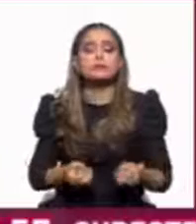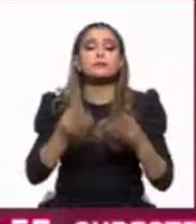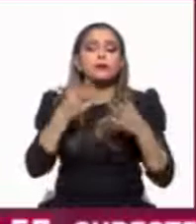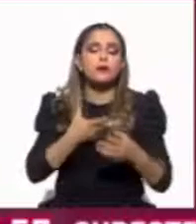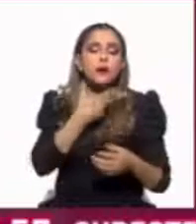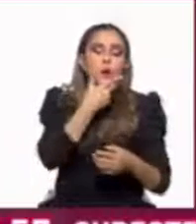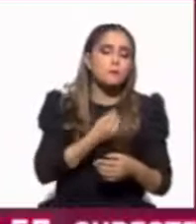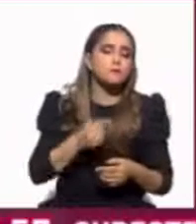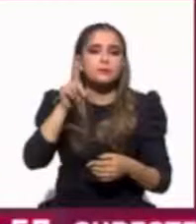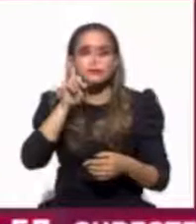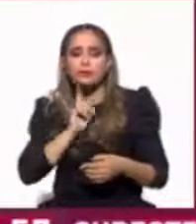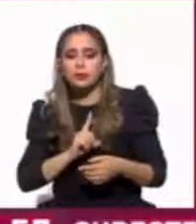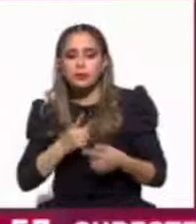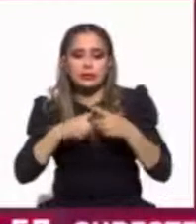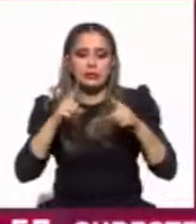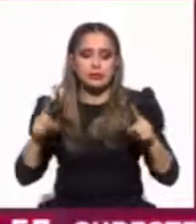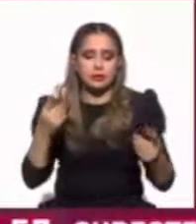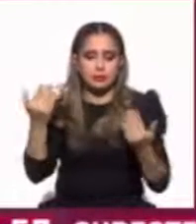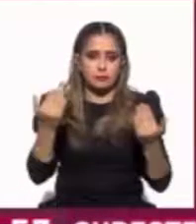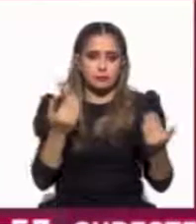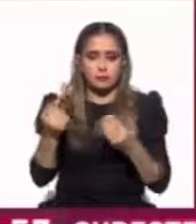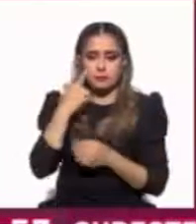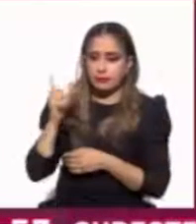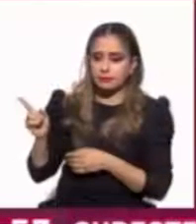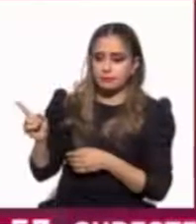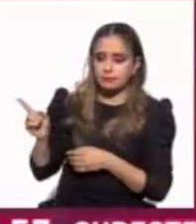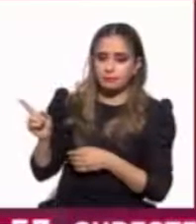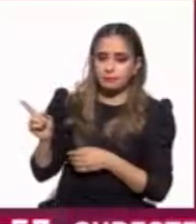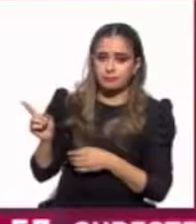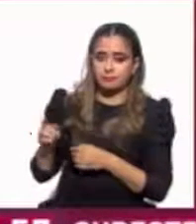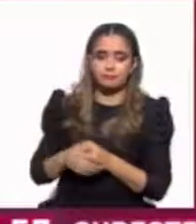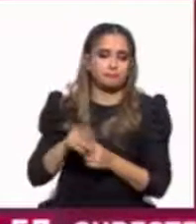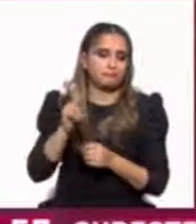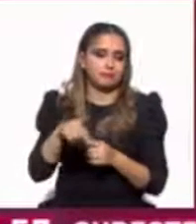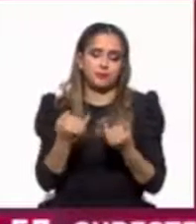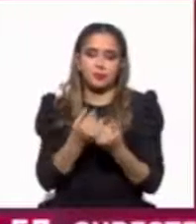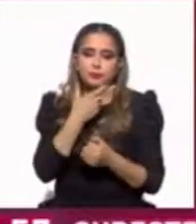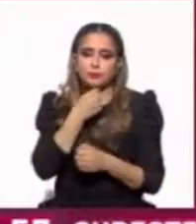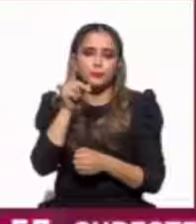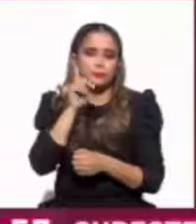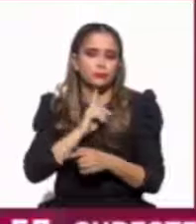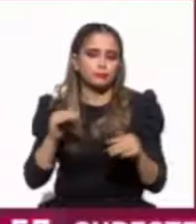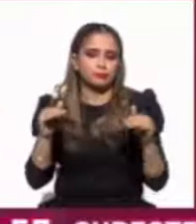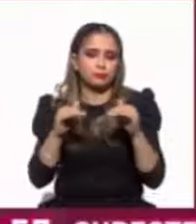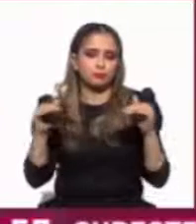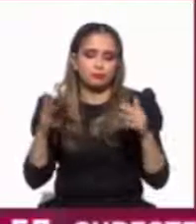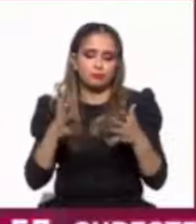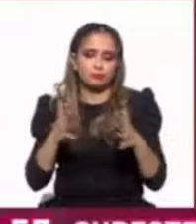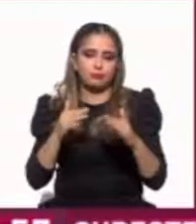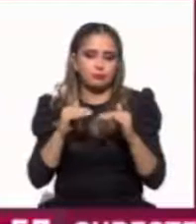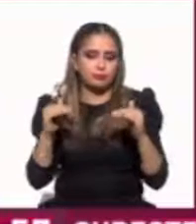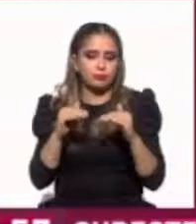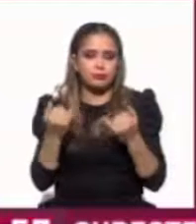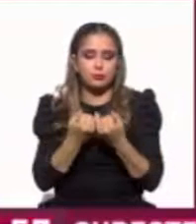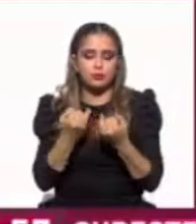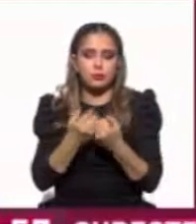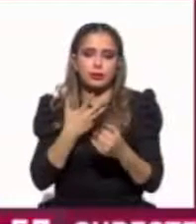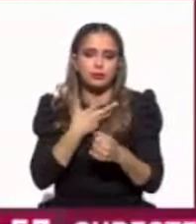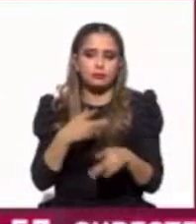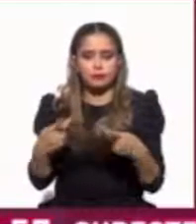y pues ves que el impacto ha sido muy similar en hombres y mujeres, mientras veníamos en el primer trimestre